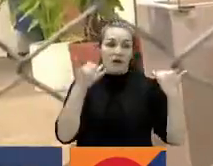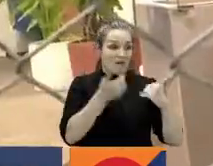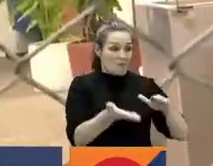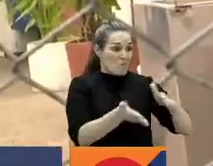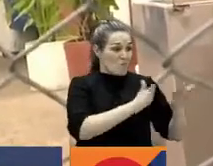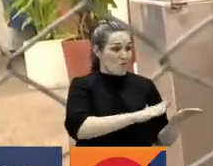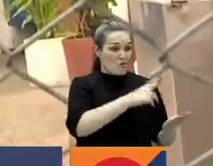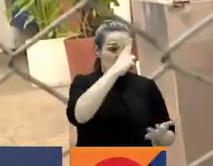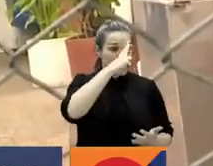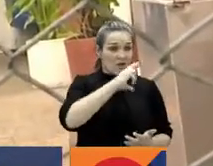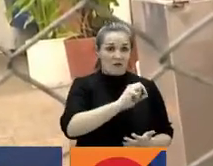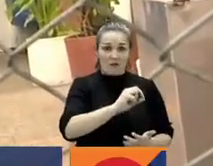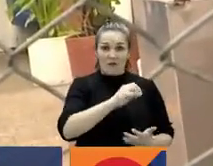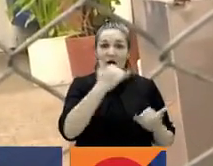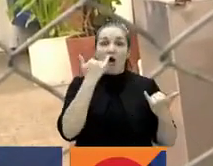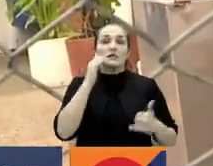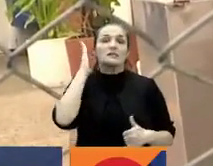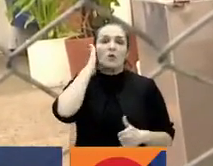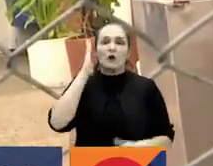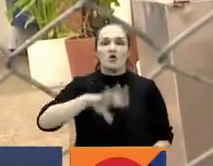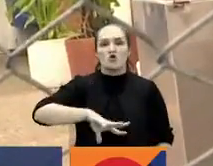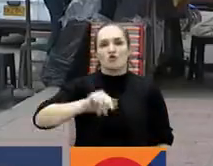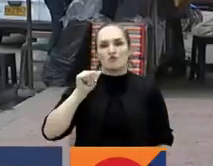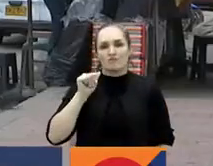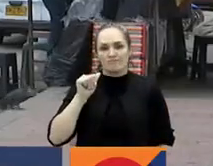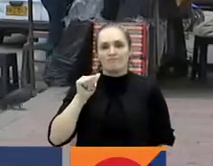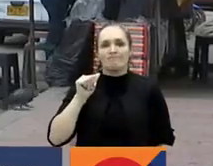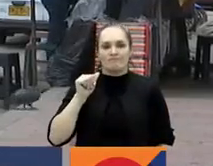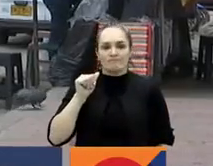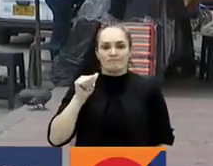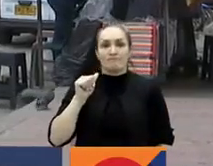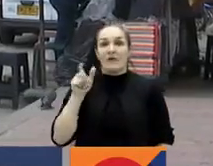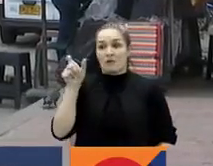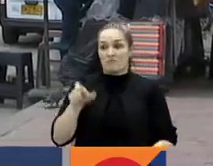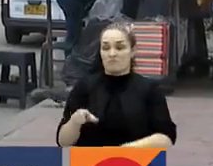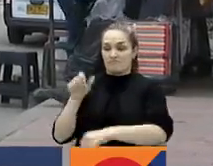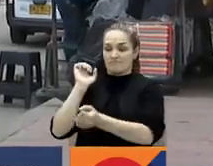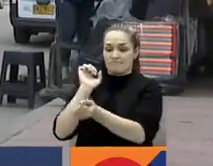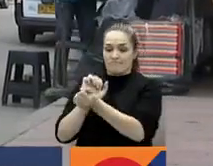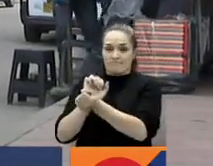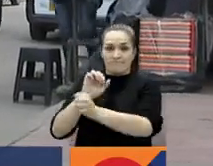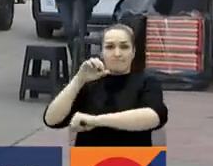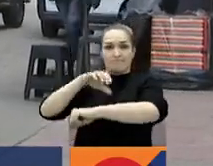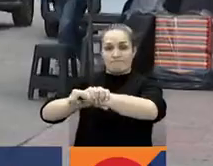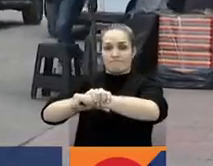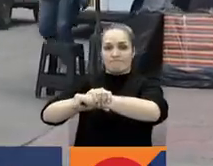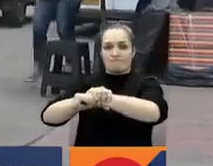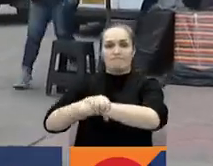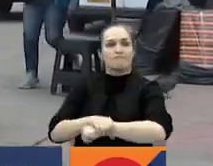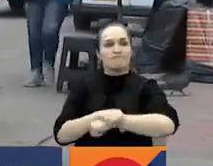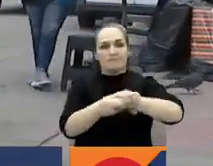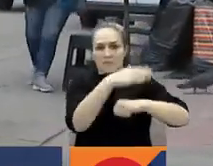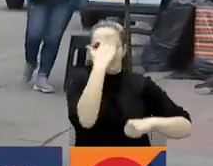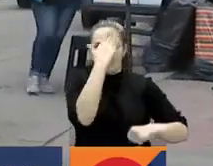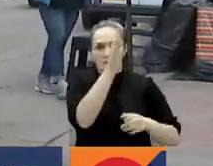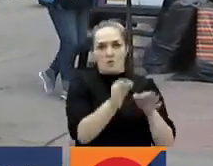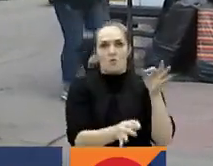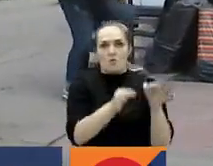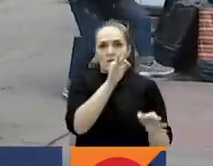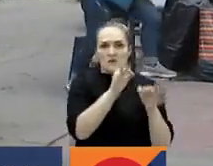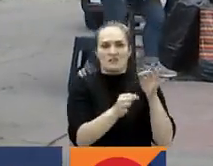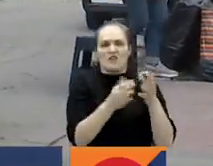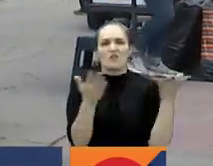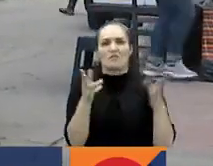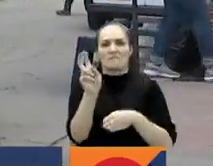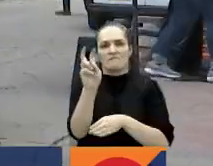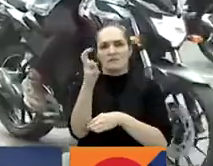Yolman no aparece su celular. El detenido será presentado ante un juez de control de garantías en las próximas horas en la URI